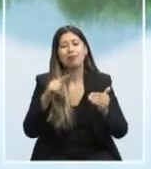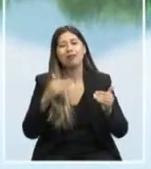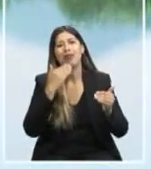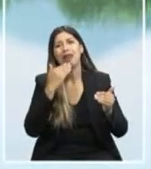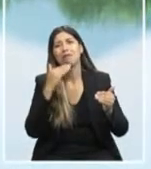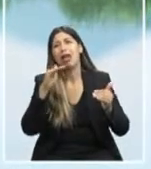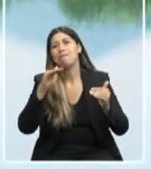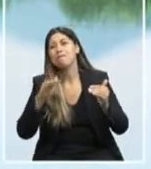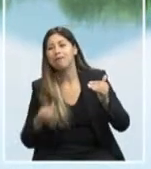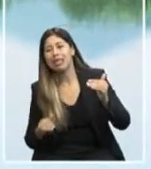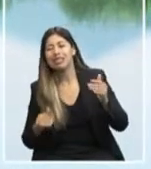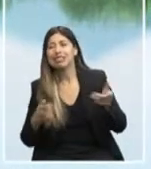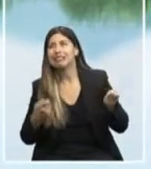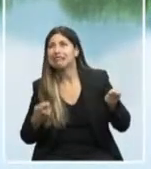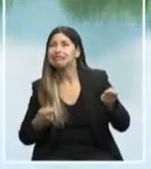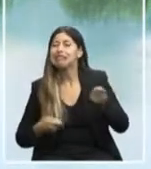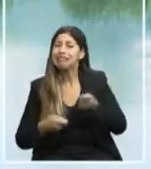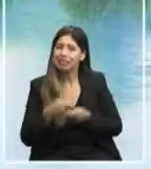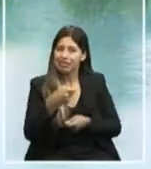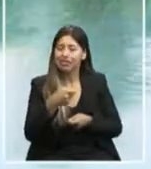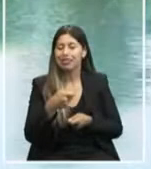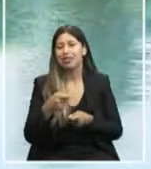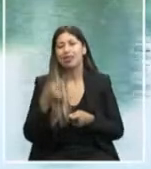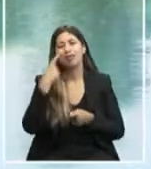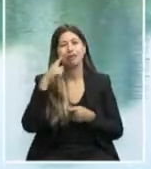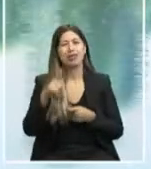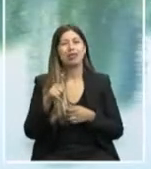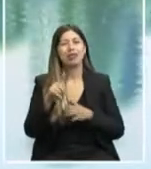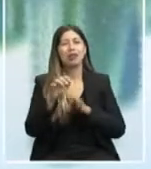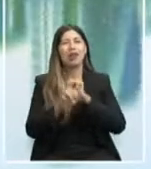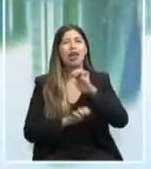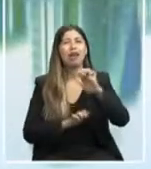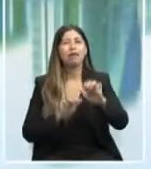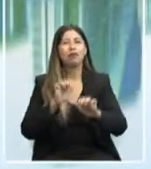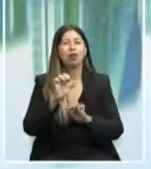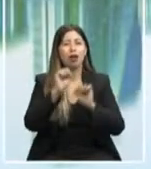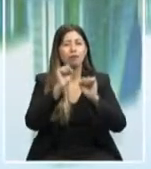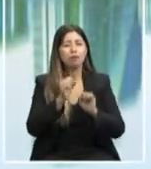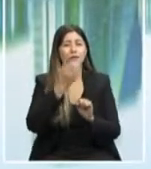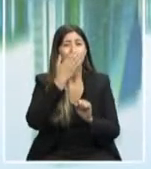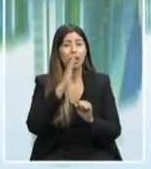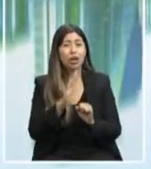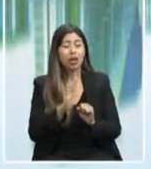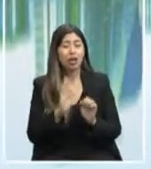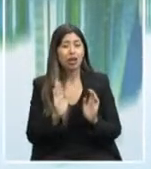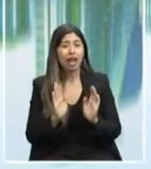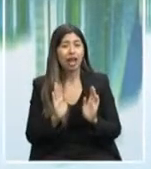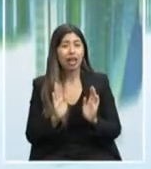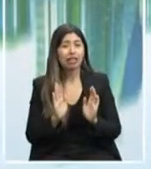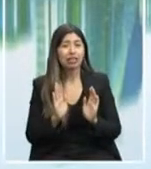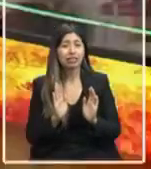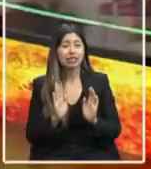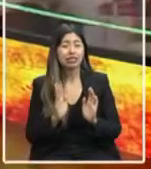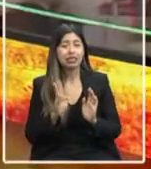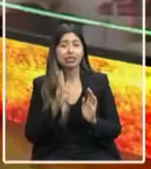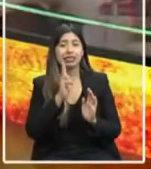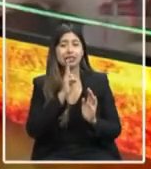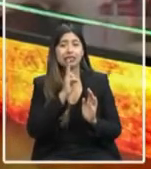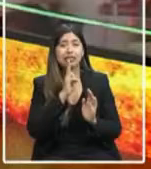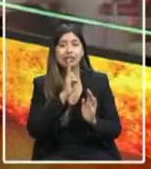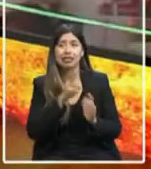evolve and get better without the compromises as well. So I would like to thank you for your attention.